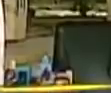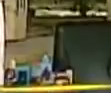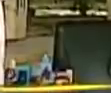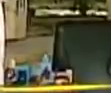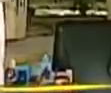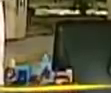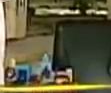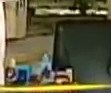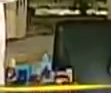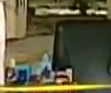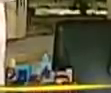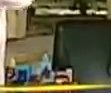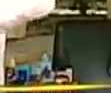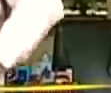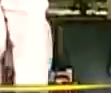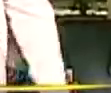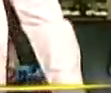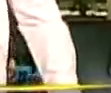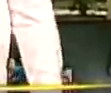2022.